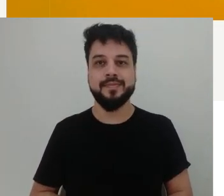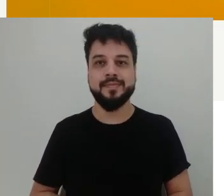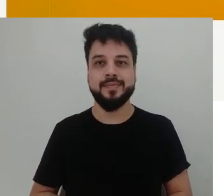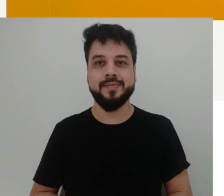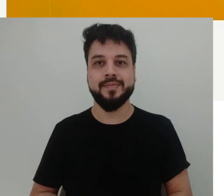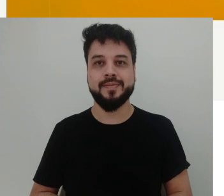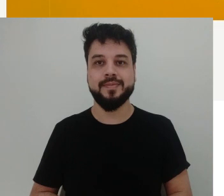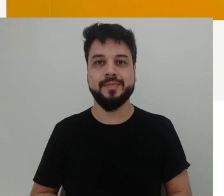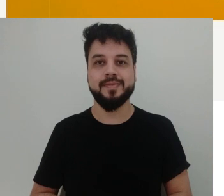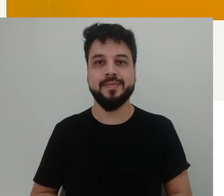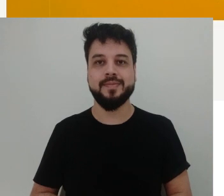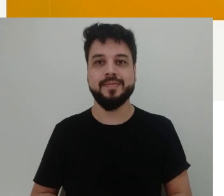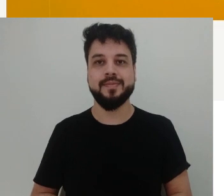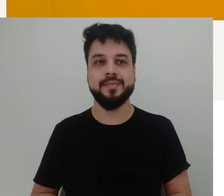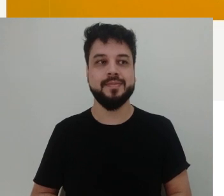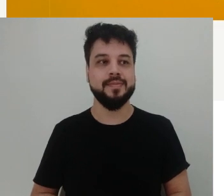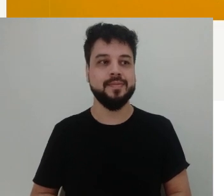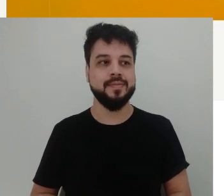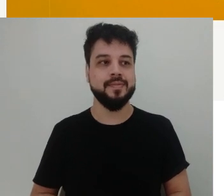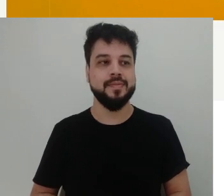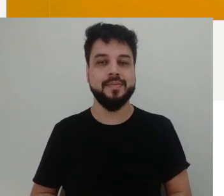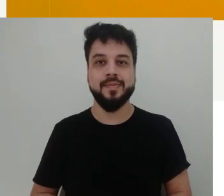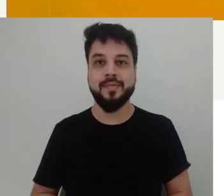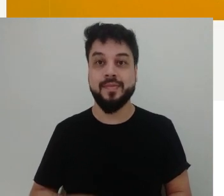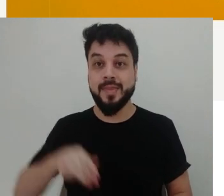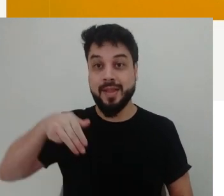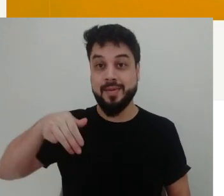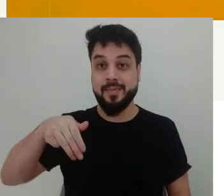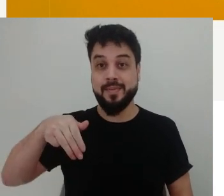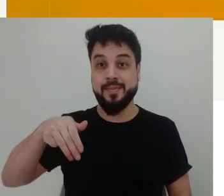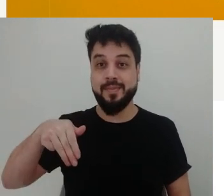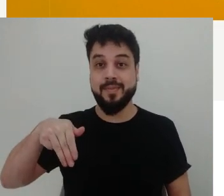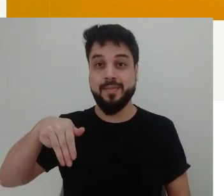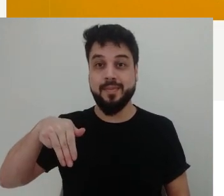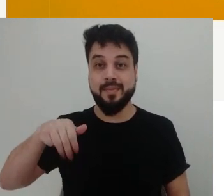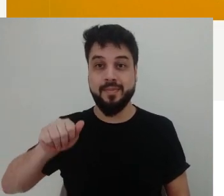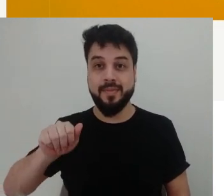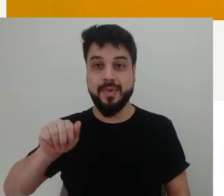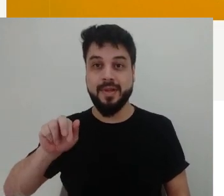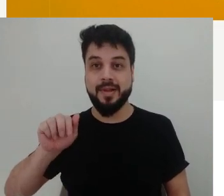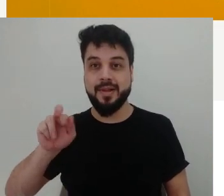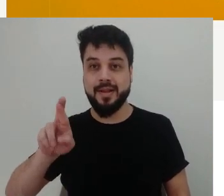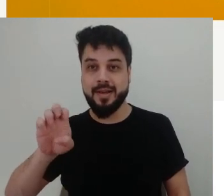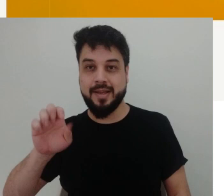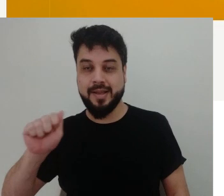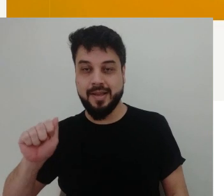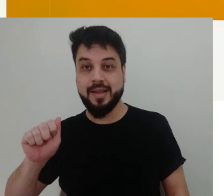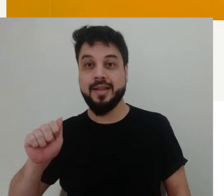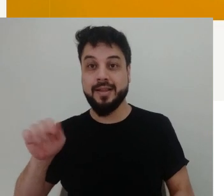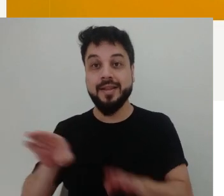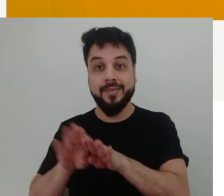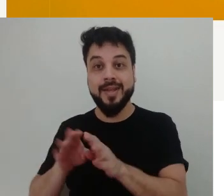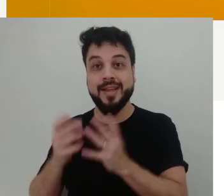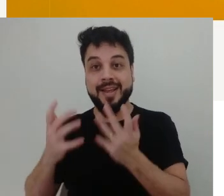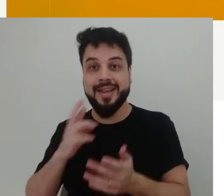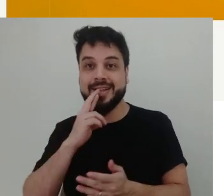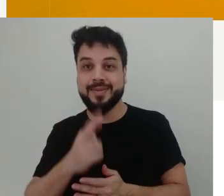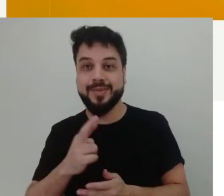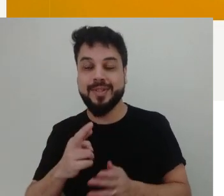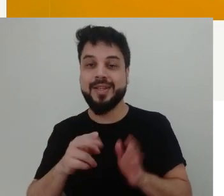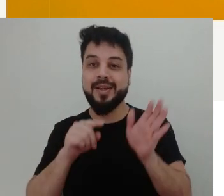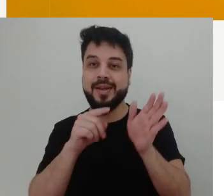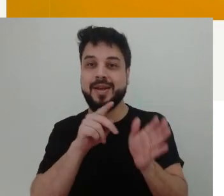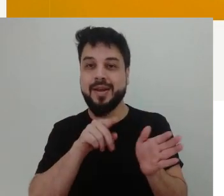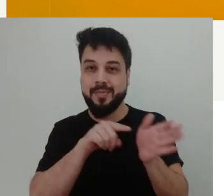una disciplina? ¿Pueden sintetizar eso, como dejarlo como mensaje, puesto que nos quedan solamente 12